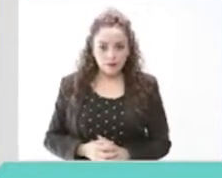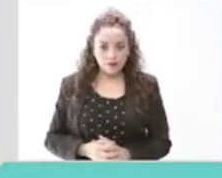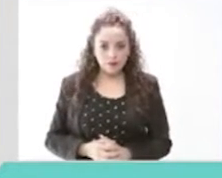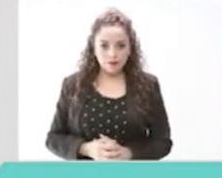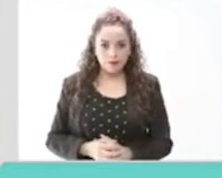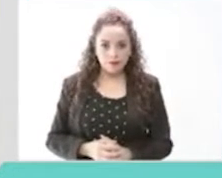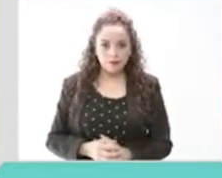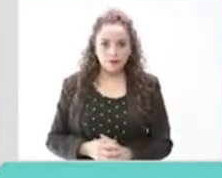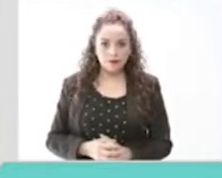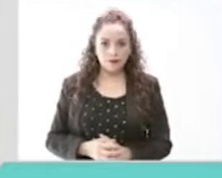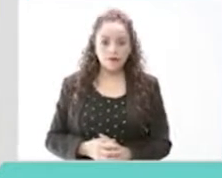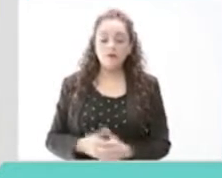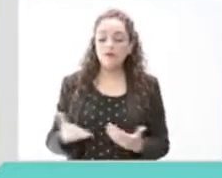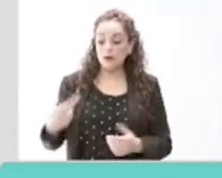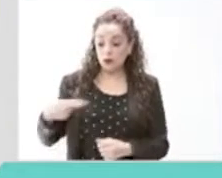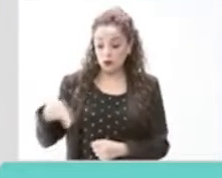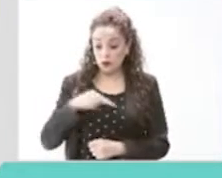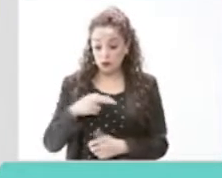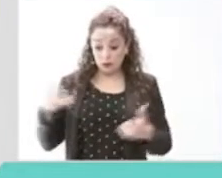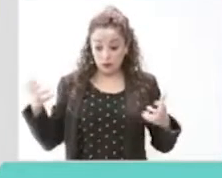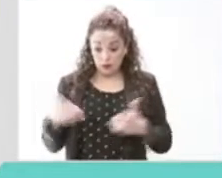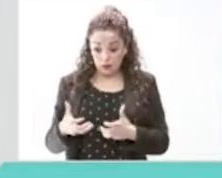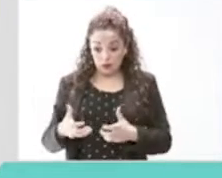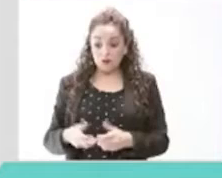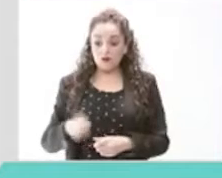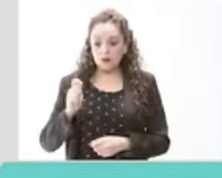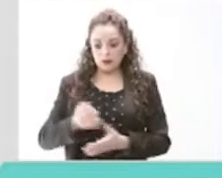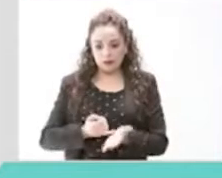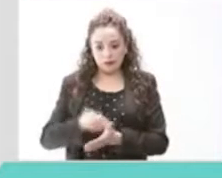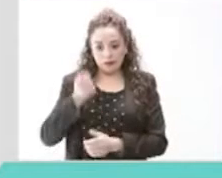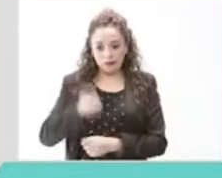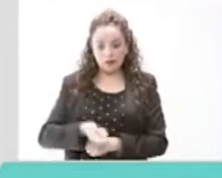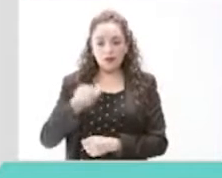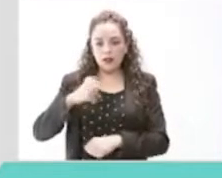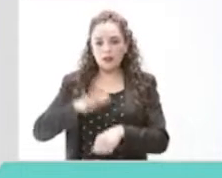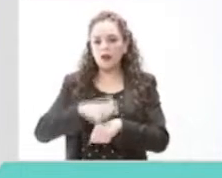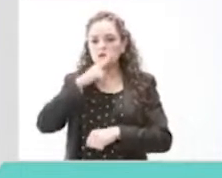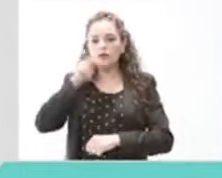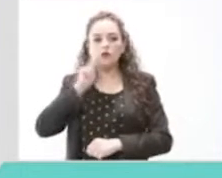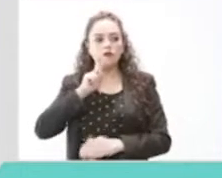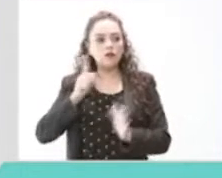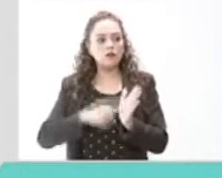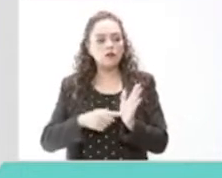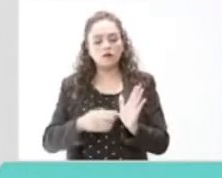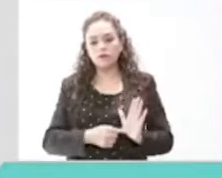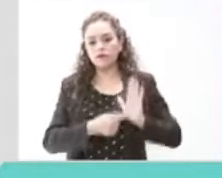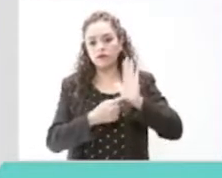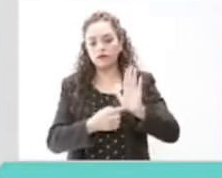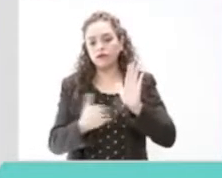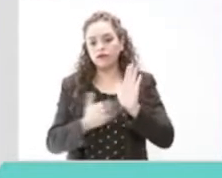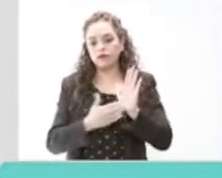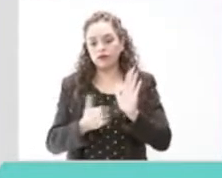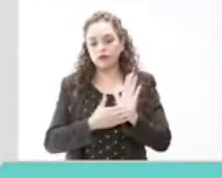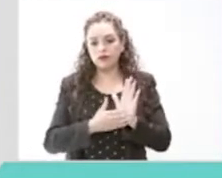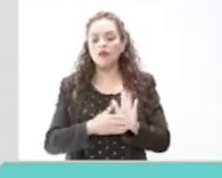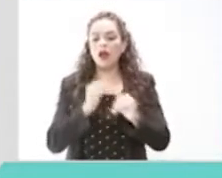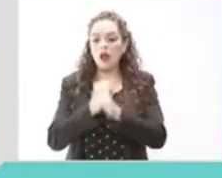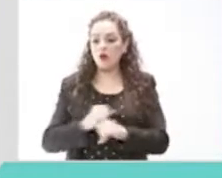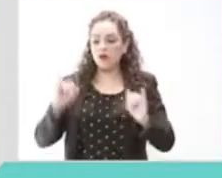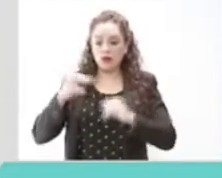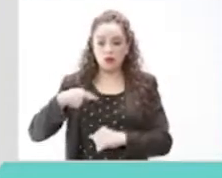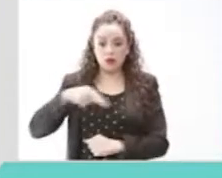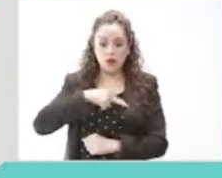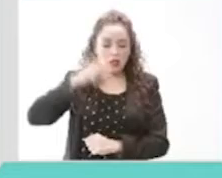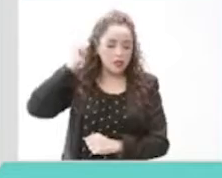jurisdiccional que realizamos en el INAI es la mejor evidencia de la autonomía que día con día ejercemos